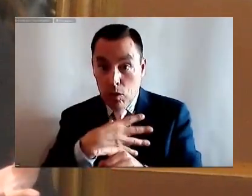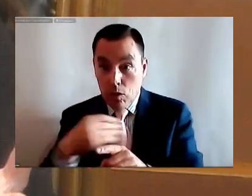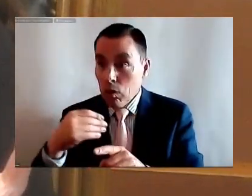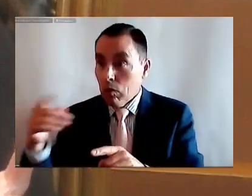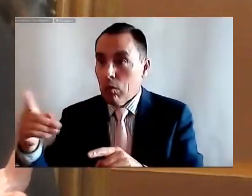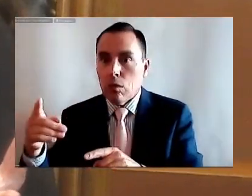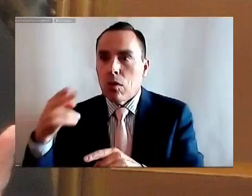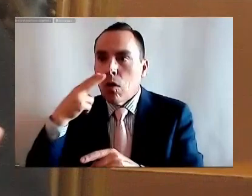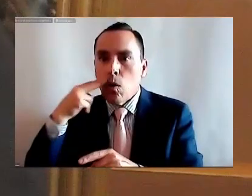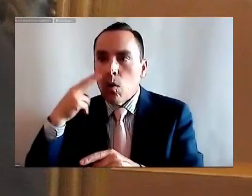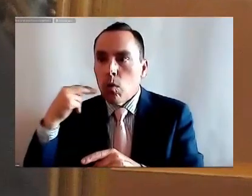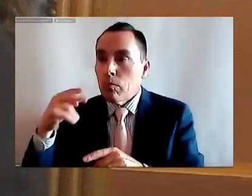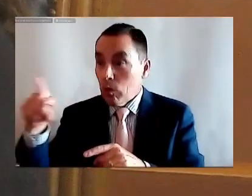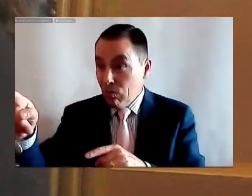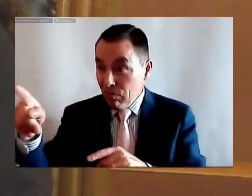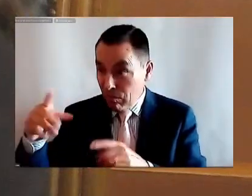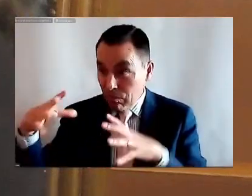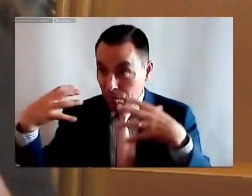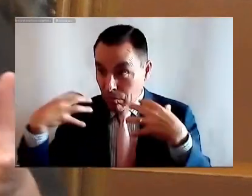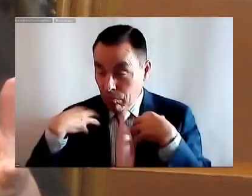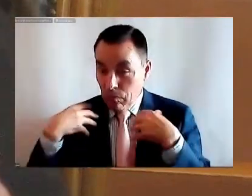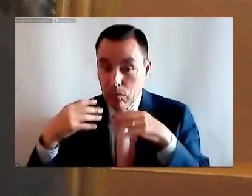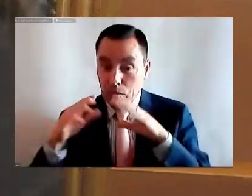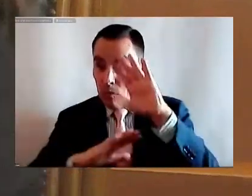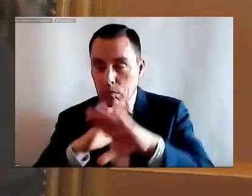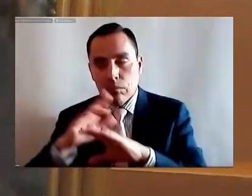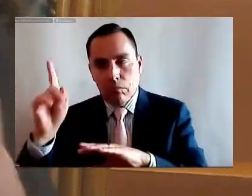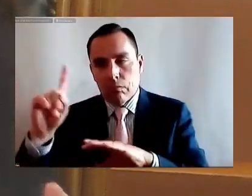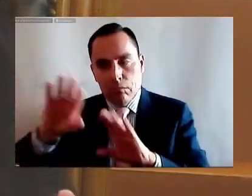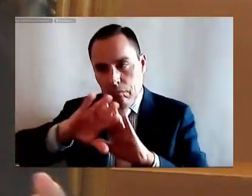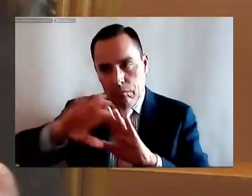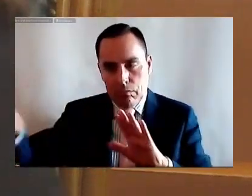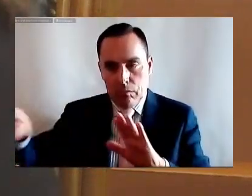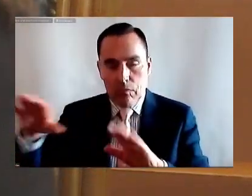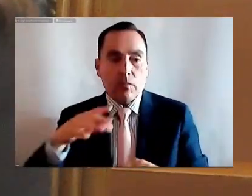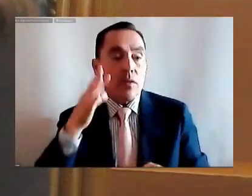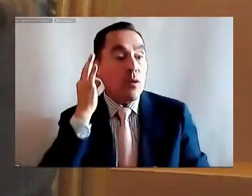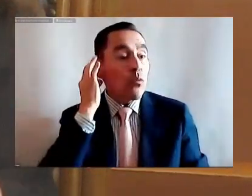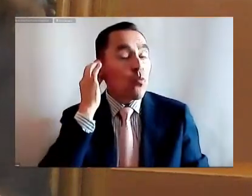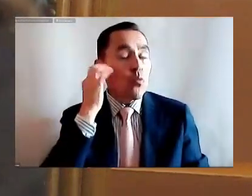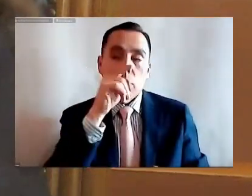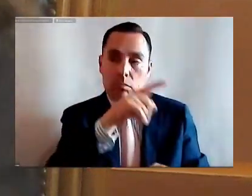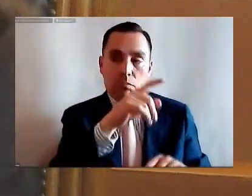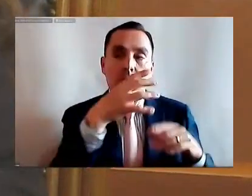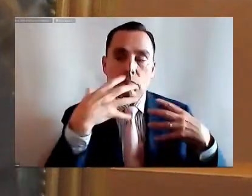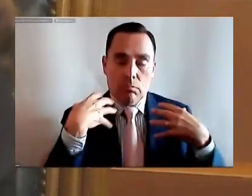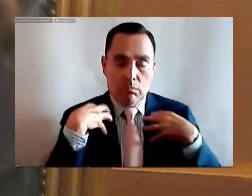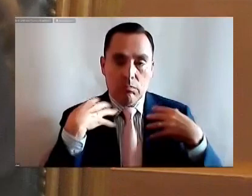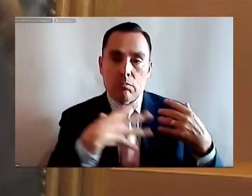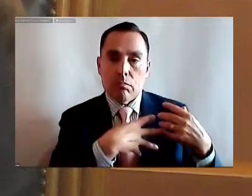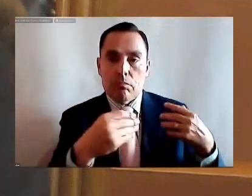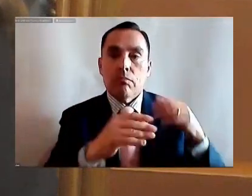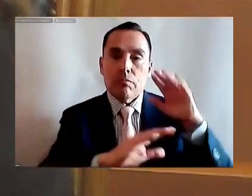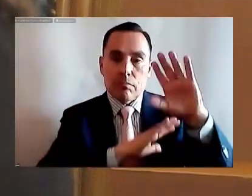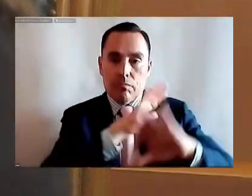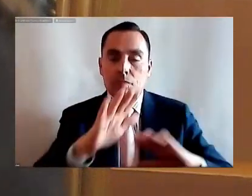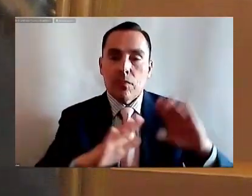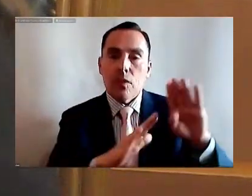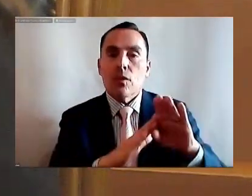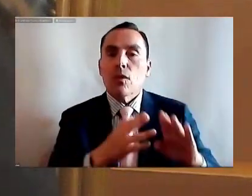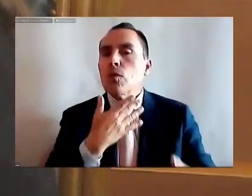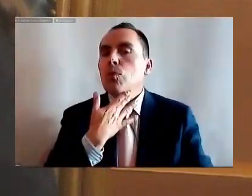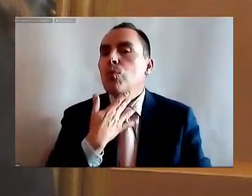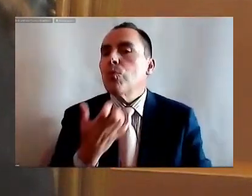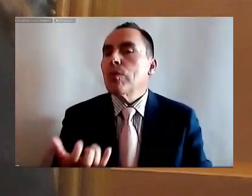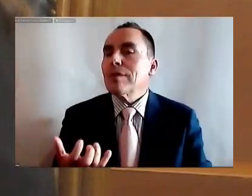y no importaba que fueran casi casos de abuso sexual o directamente abuso sexual, porque esto siempre tenía que ser un caso de discriminación contra